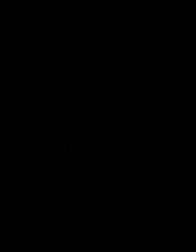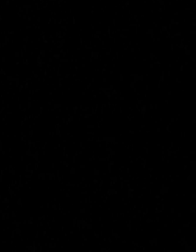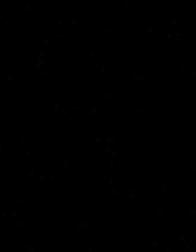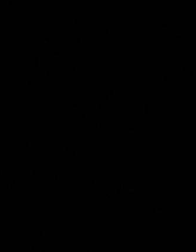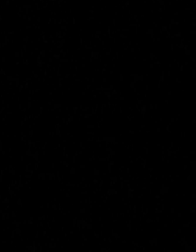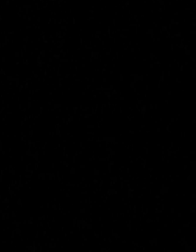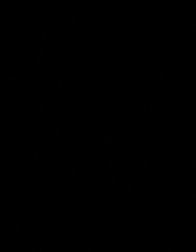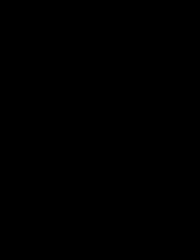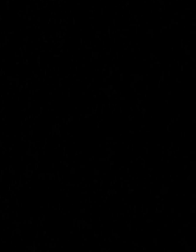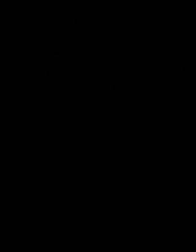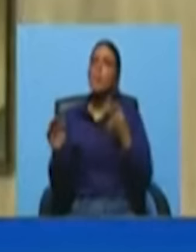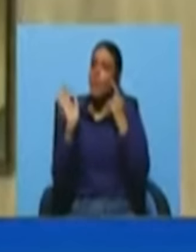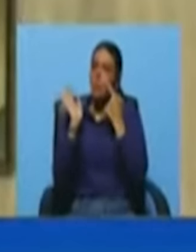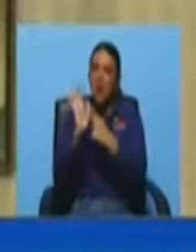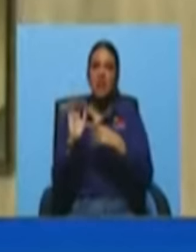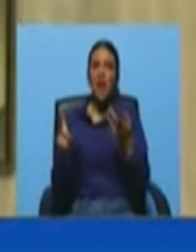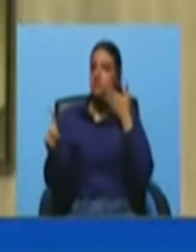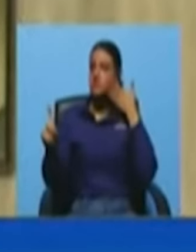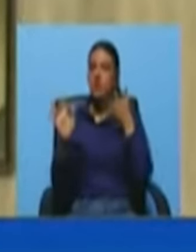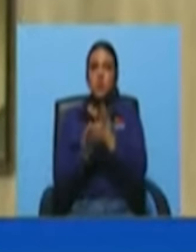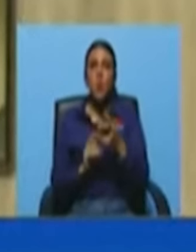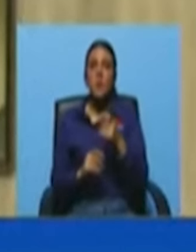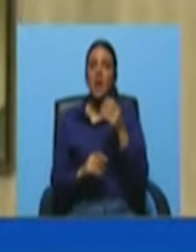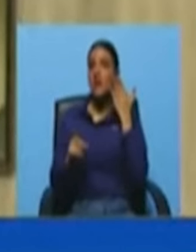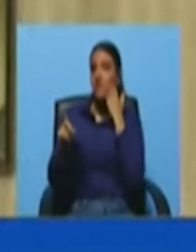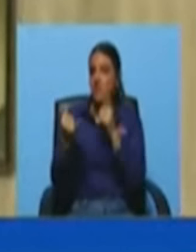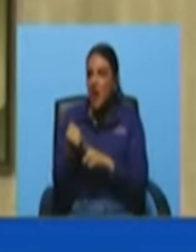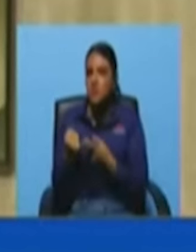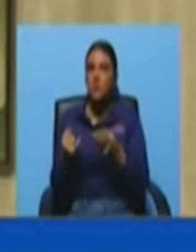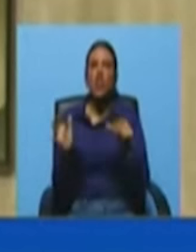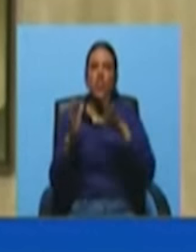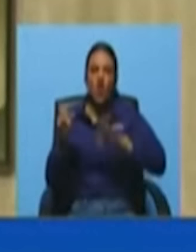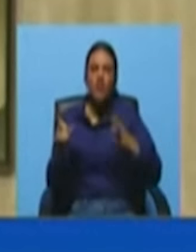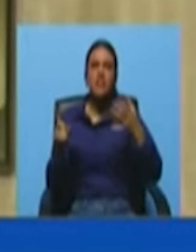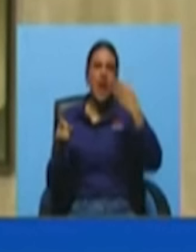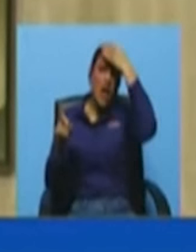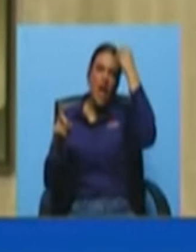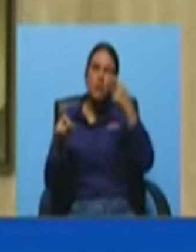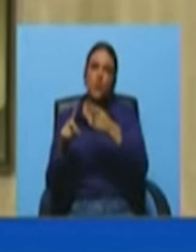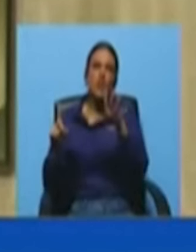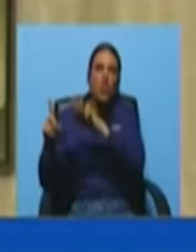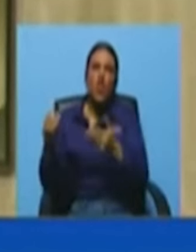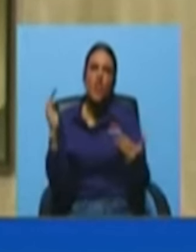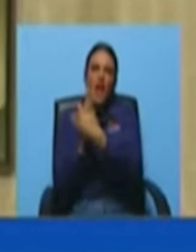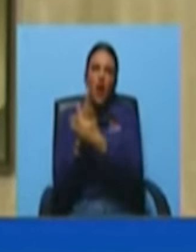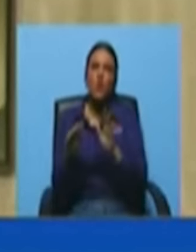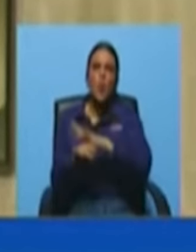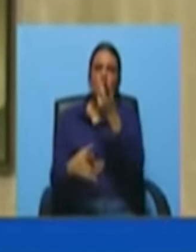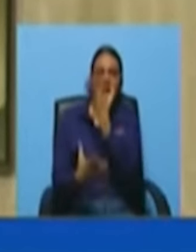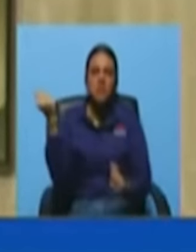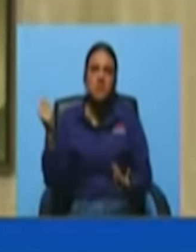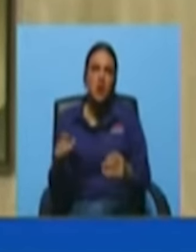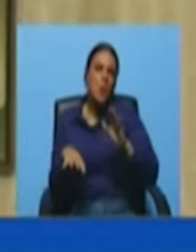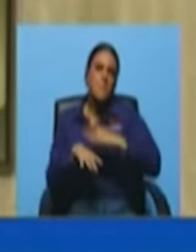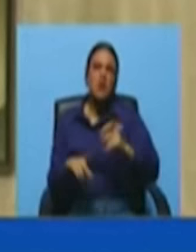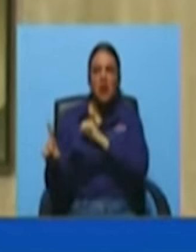sido neutralizados. ¿Dónde está el señor Edmundo González Urrutia? ¿Dónde se esconde? ¿Por qué huye? ¿Por qué